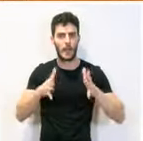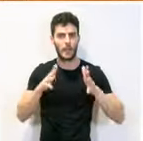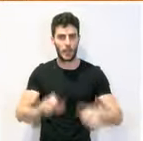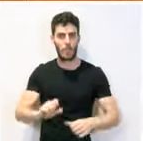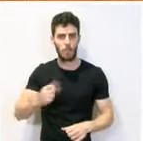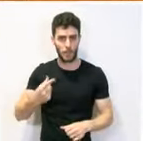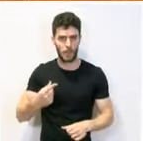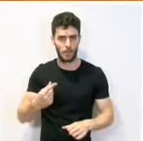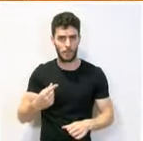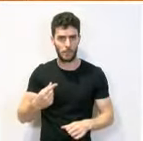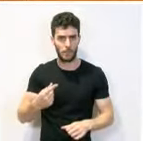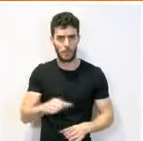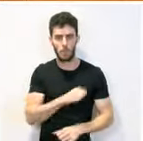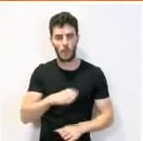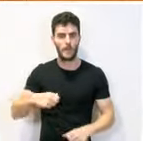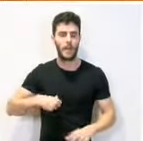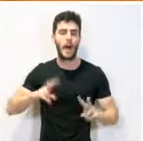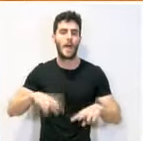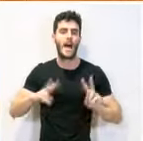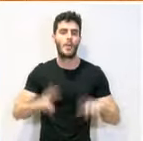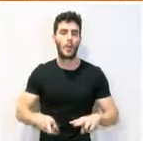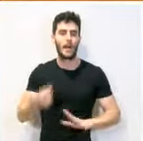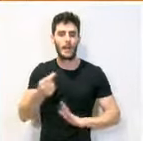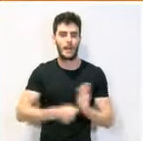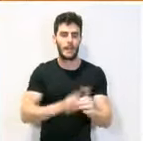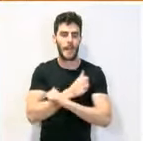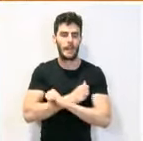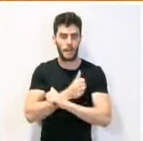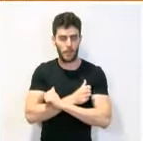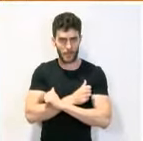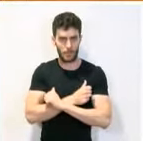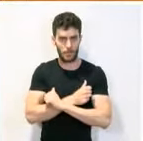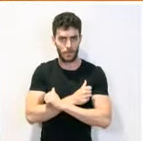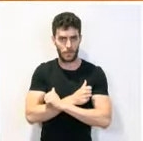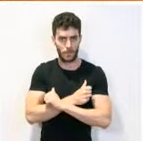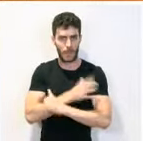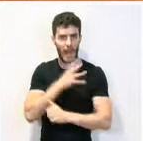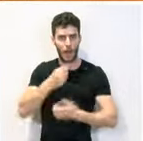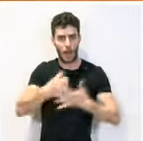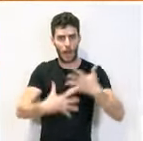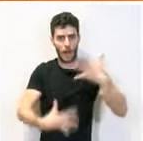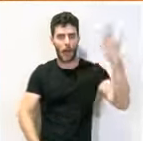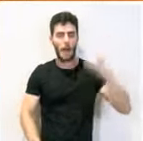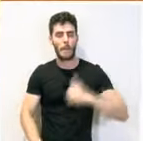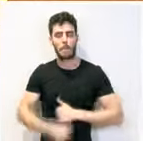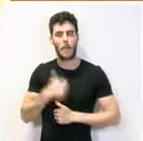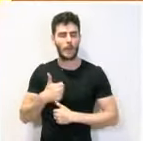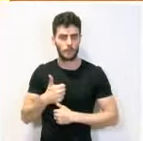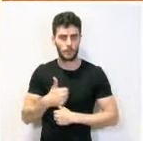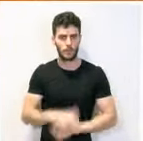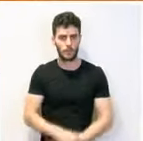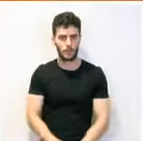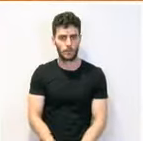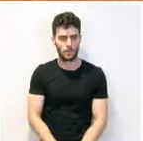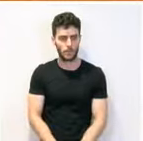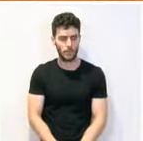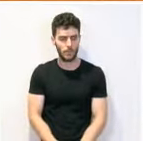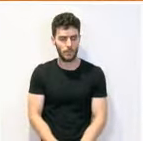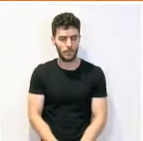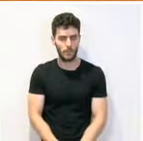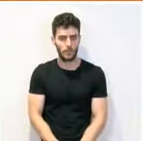primaria nunca ha estado privatizada y las listas de espera nunca han sido tan largas como lo son en este momento. No